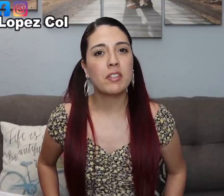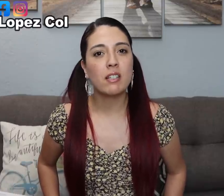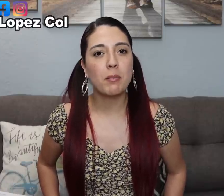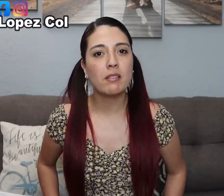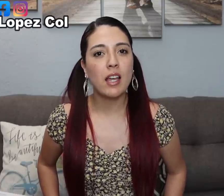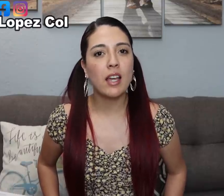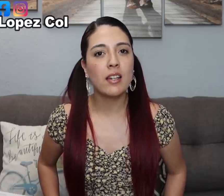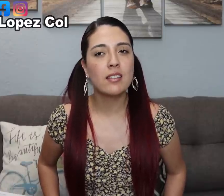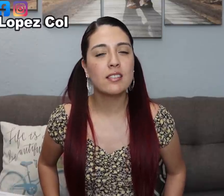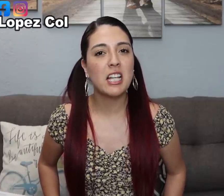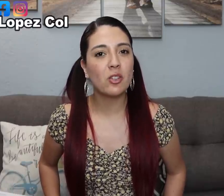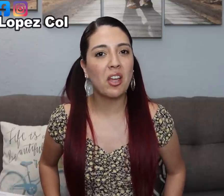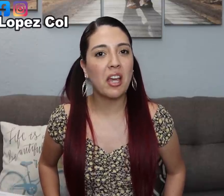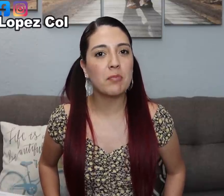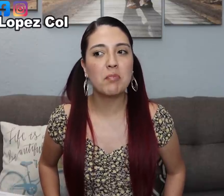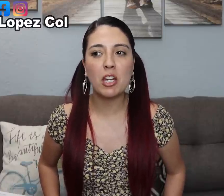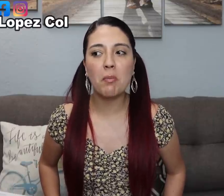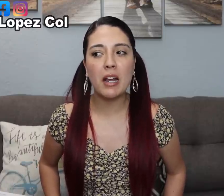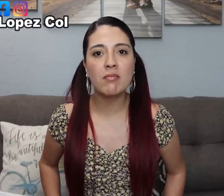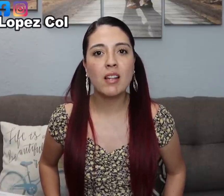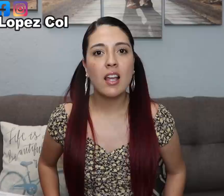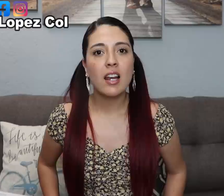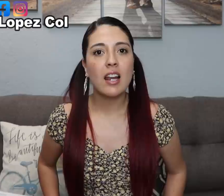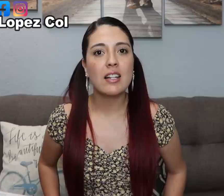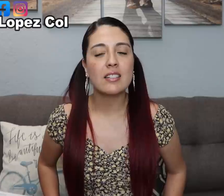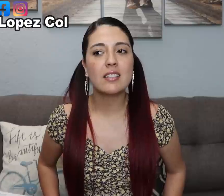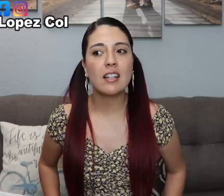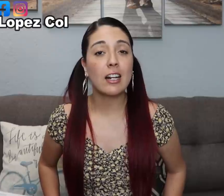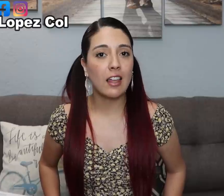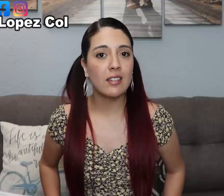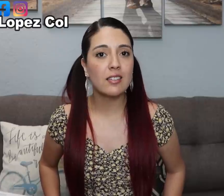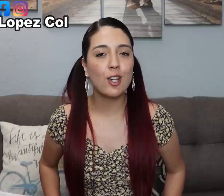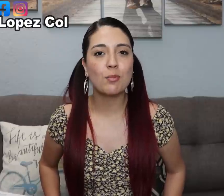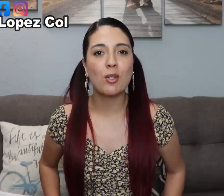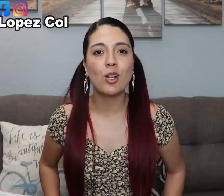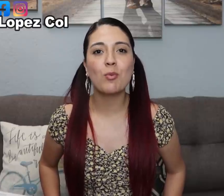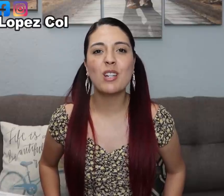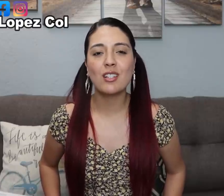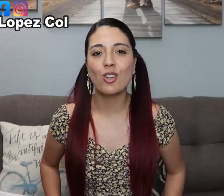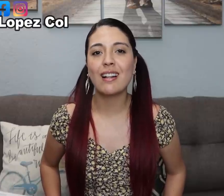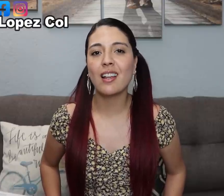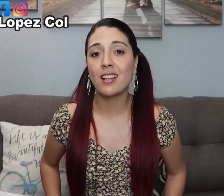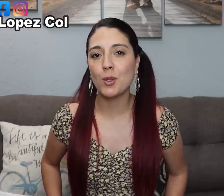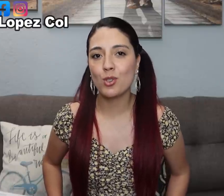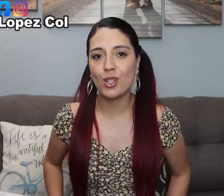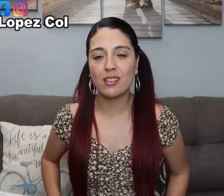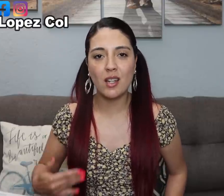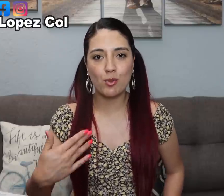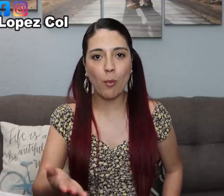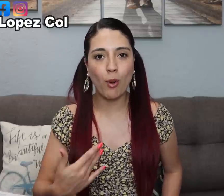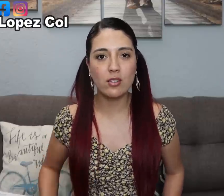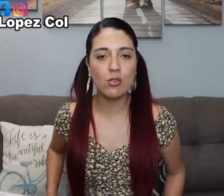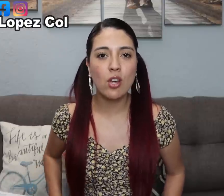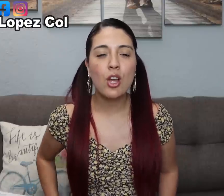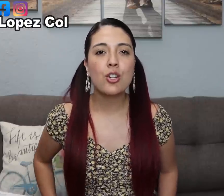pero definitivamente siento que, bien o mal, las redes y los medios de comunicación alternativos que hoy día